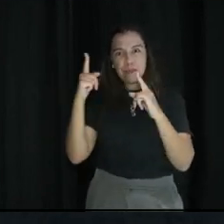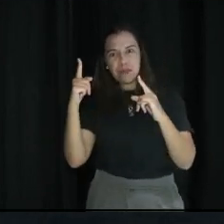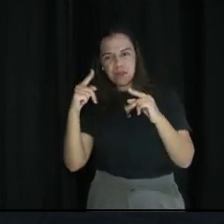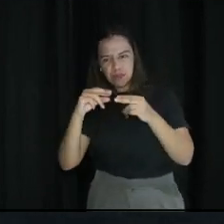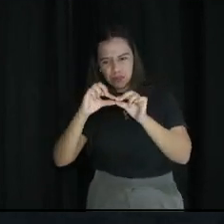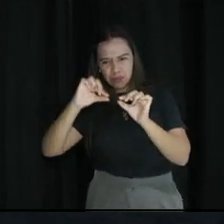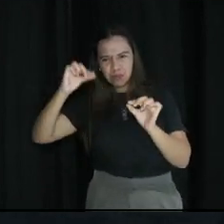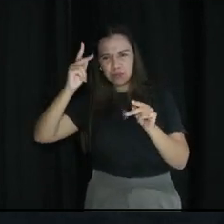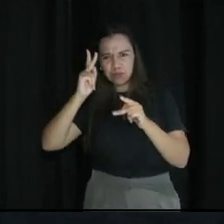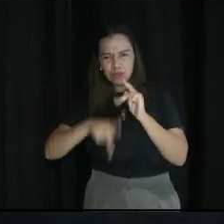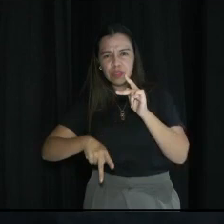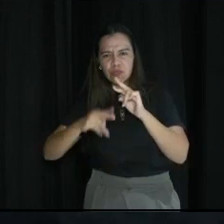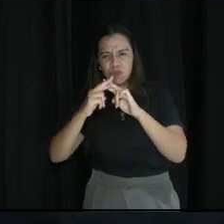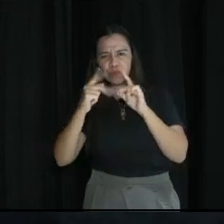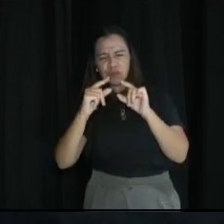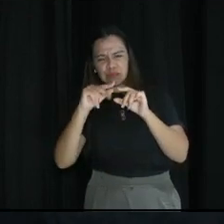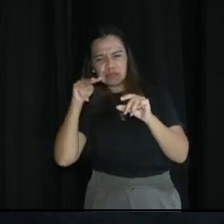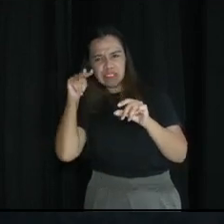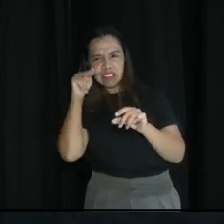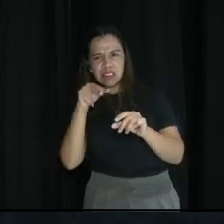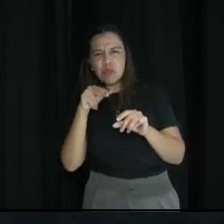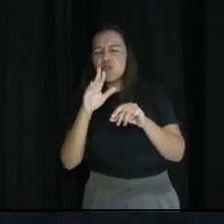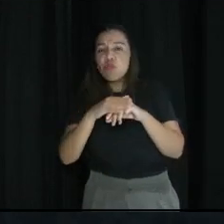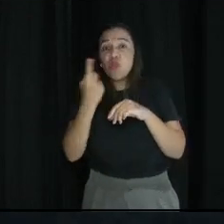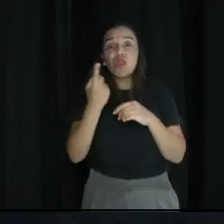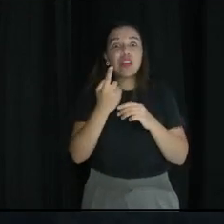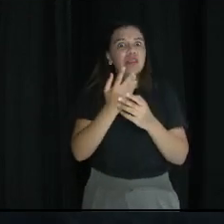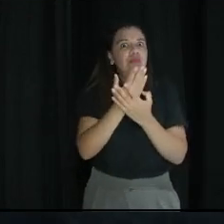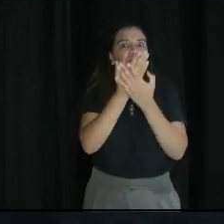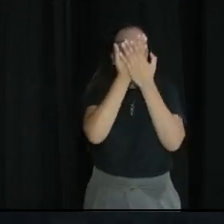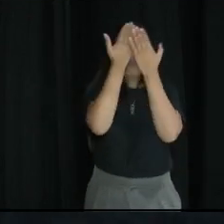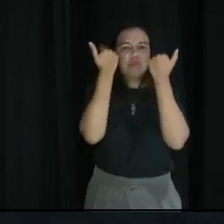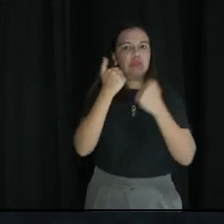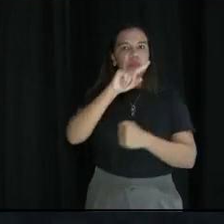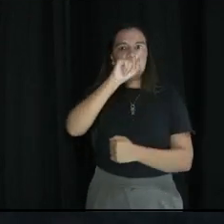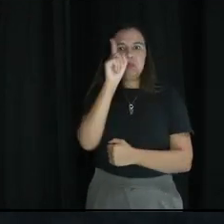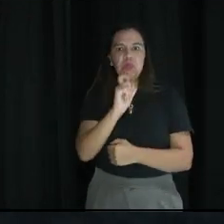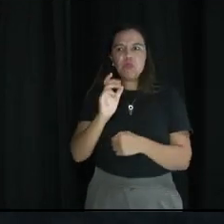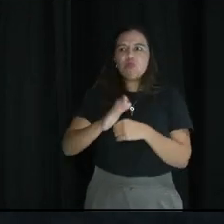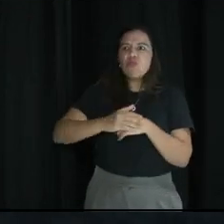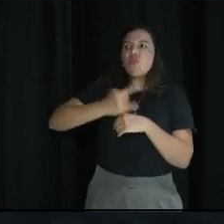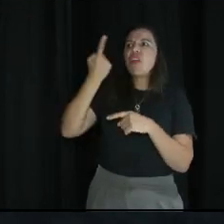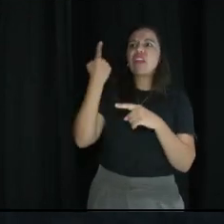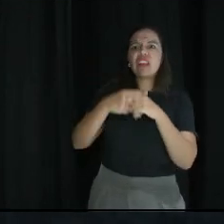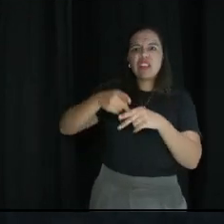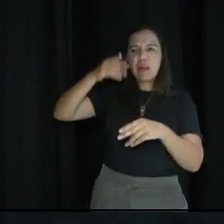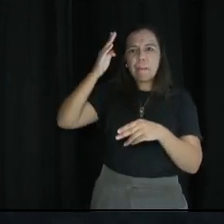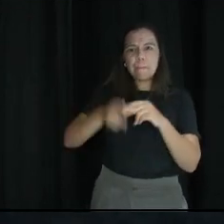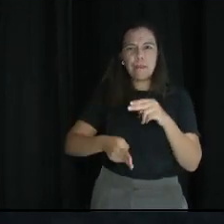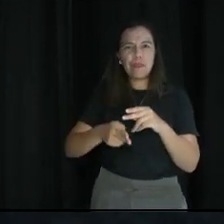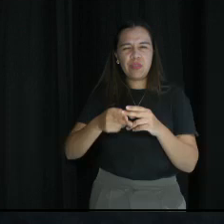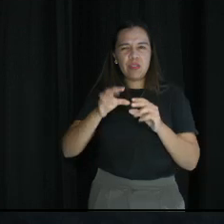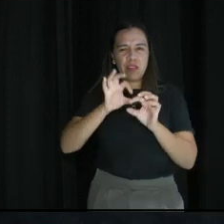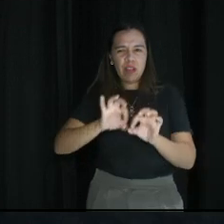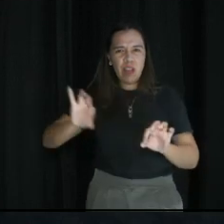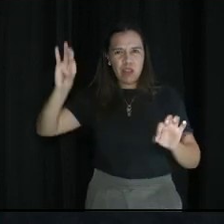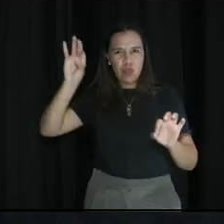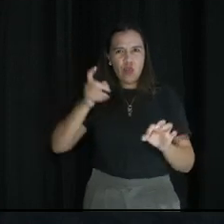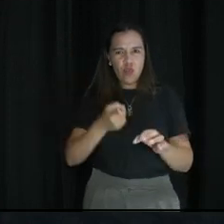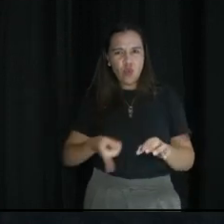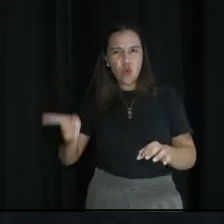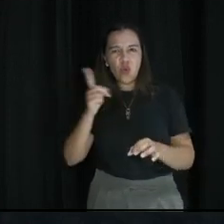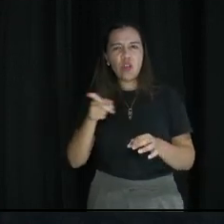razón? Pues obviamente no la sabemos y no sé si en algún momento las podamos saber, pero el ejemplar